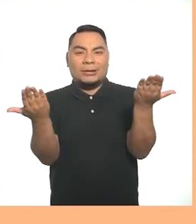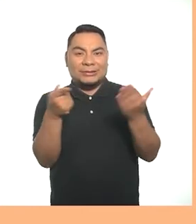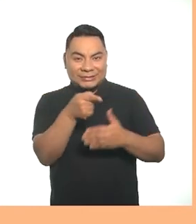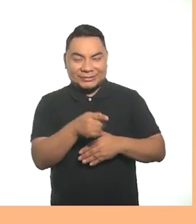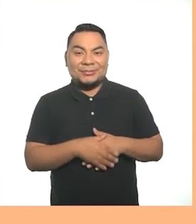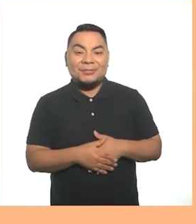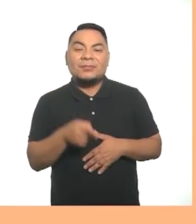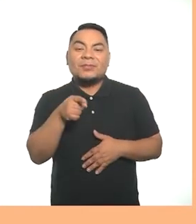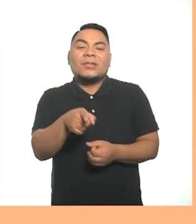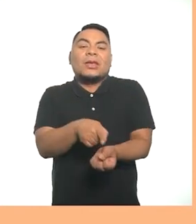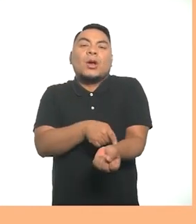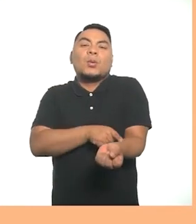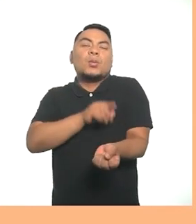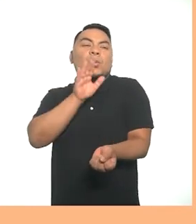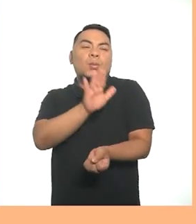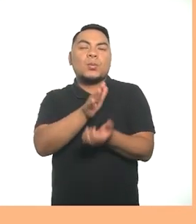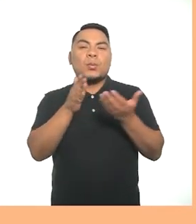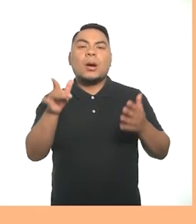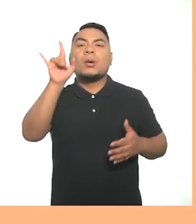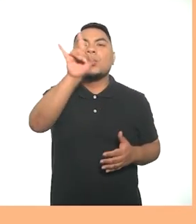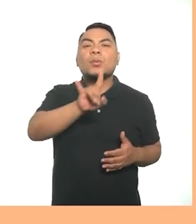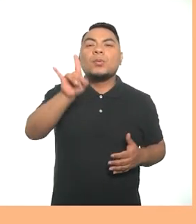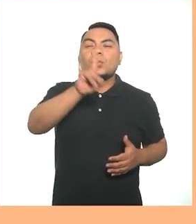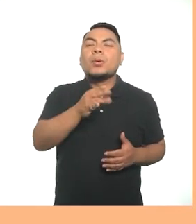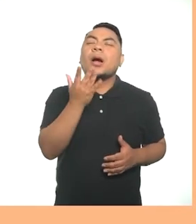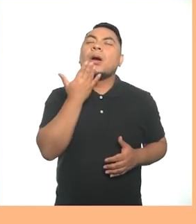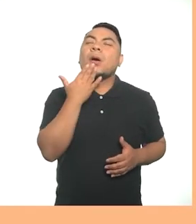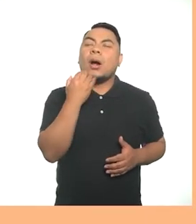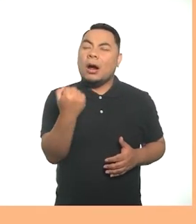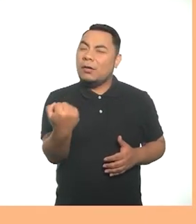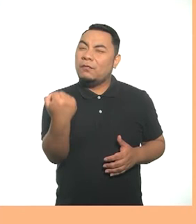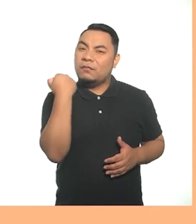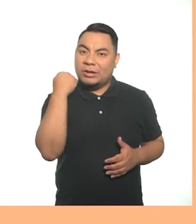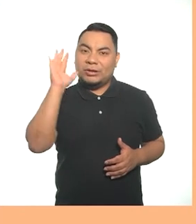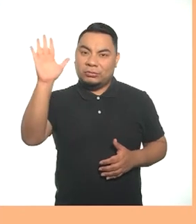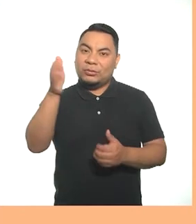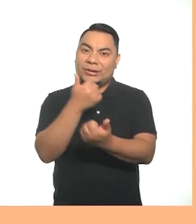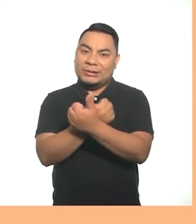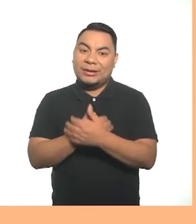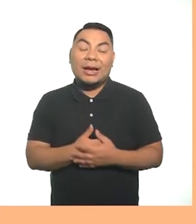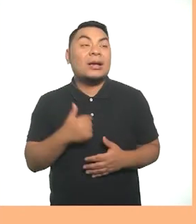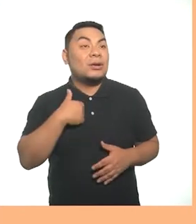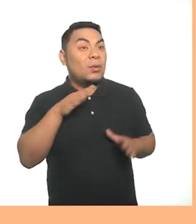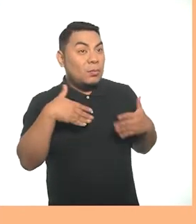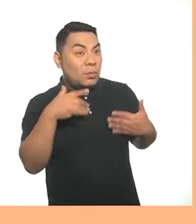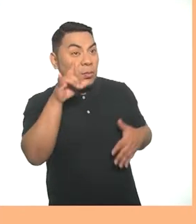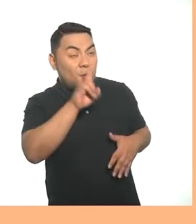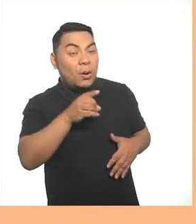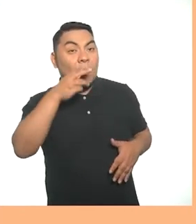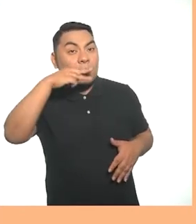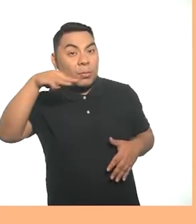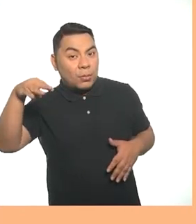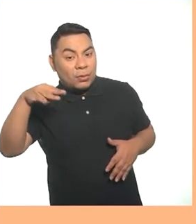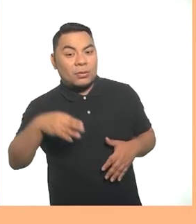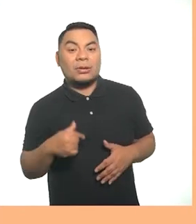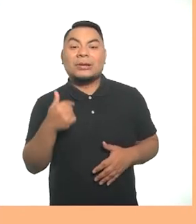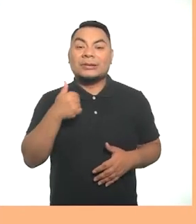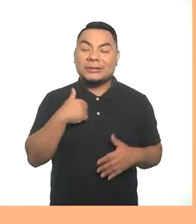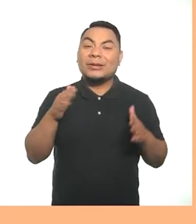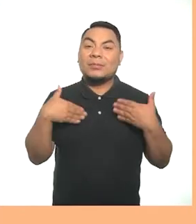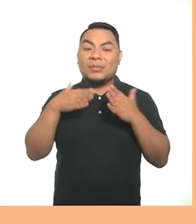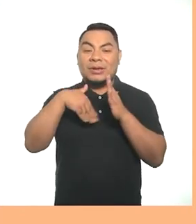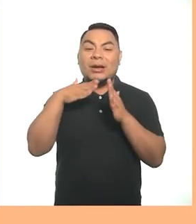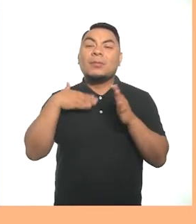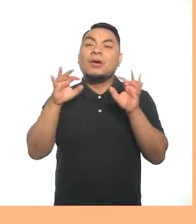retablo. Tradicionalmente, se usan colores muy vivos. ¿Puedo usar color morado? ¿Puedo